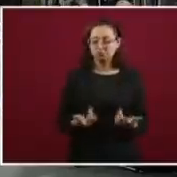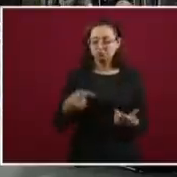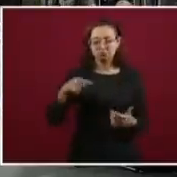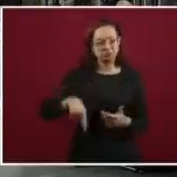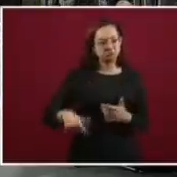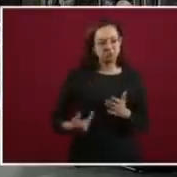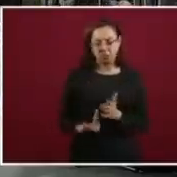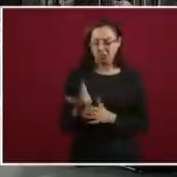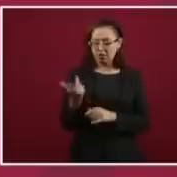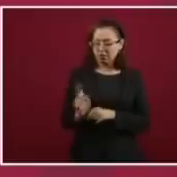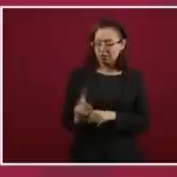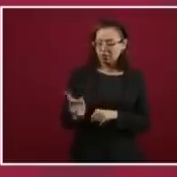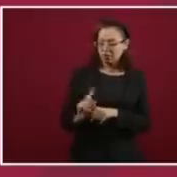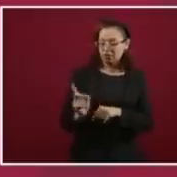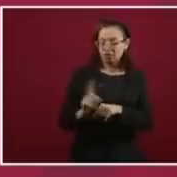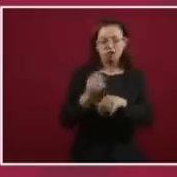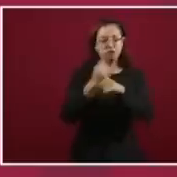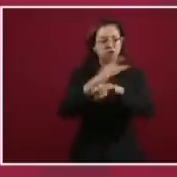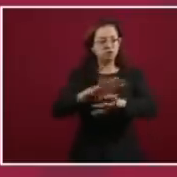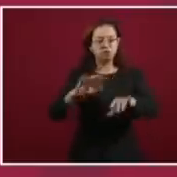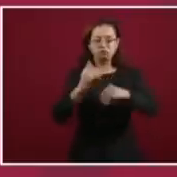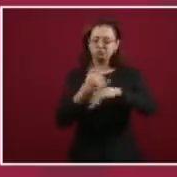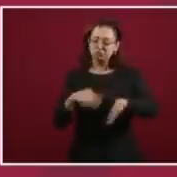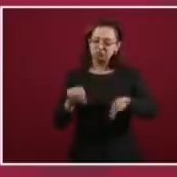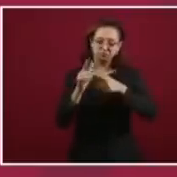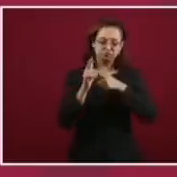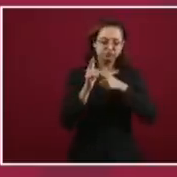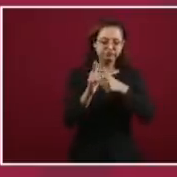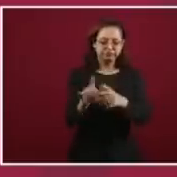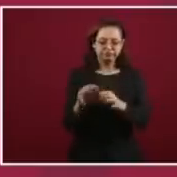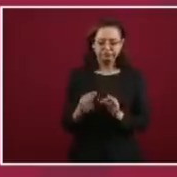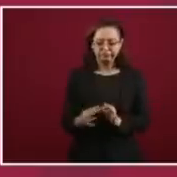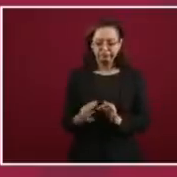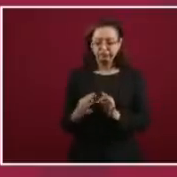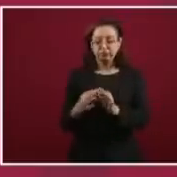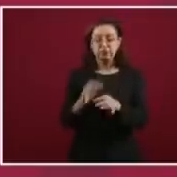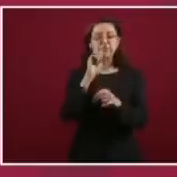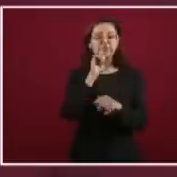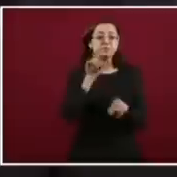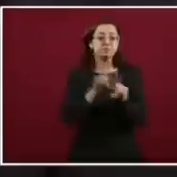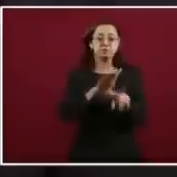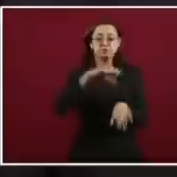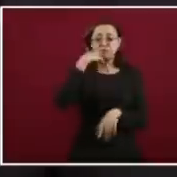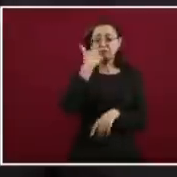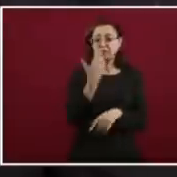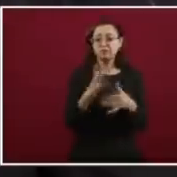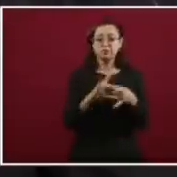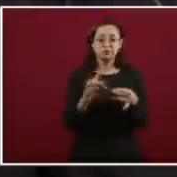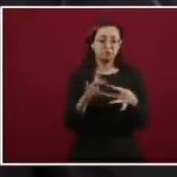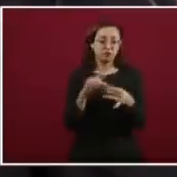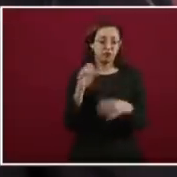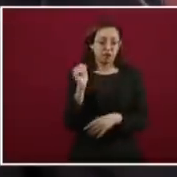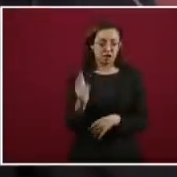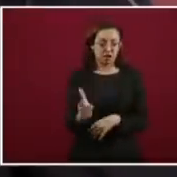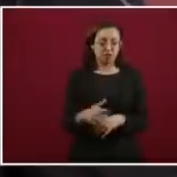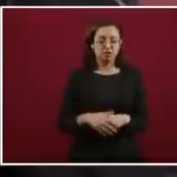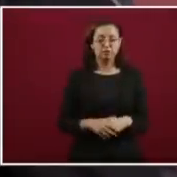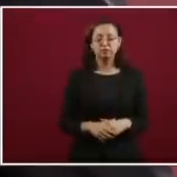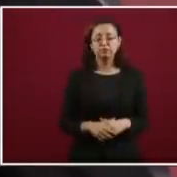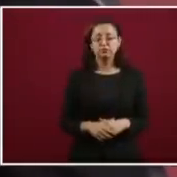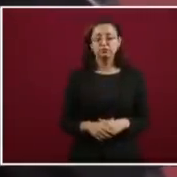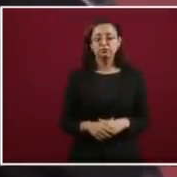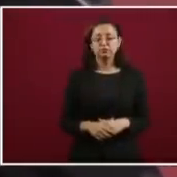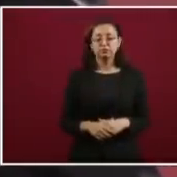haciendo además les quiero compartir un dato cuando hay más